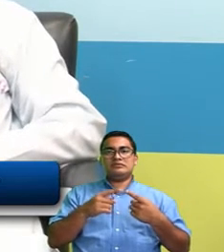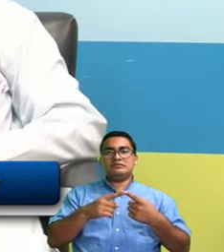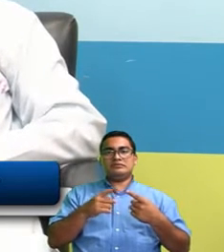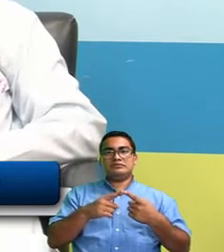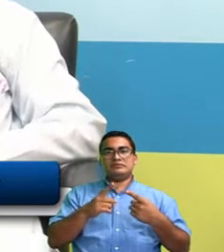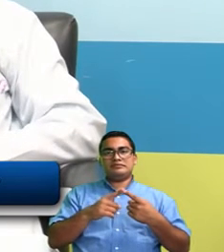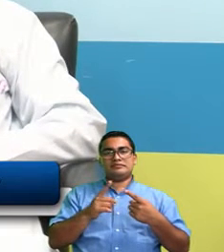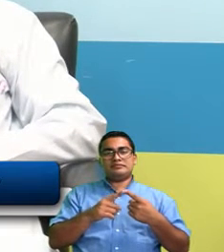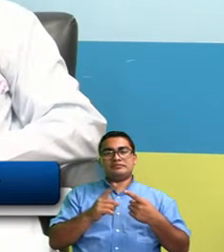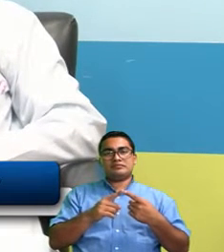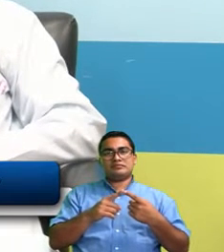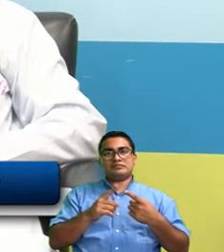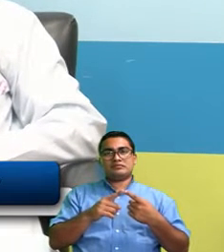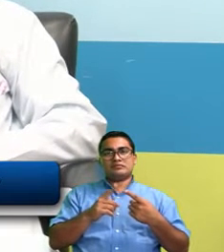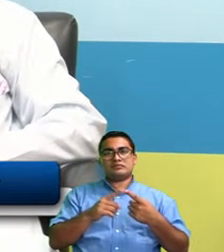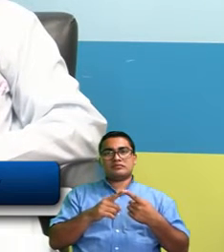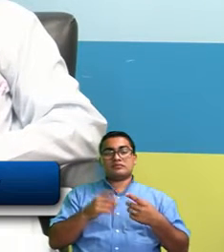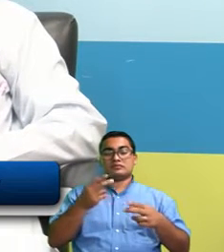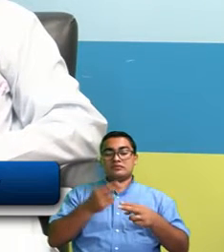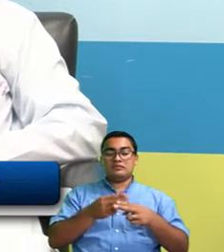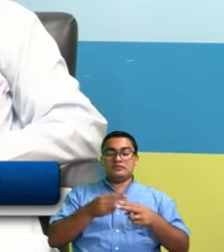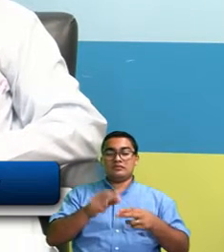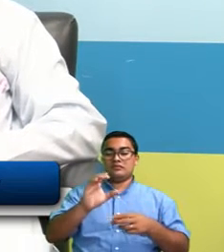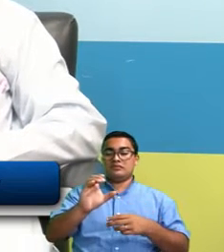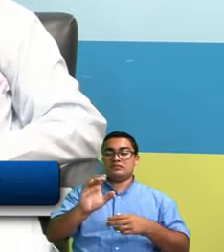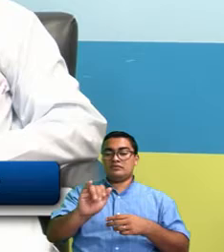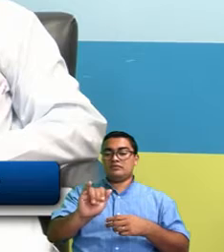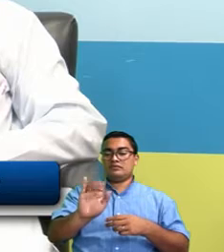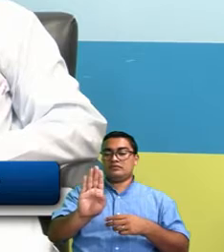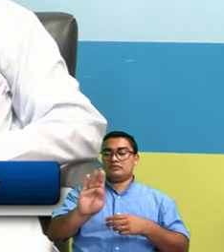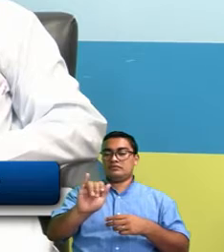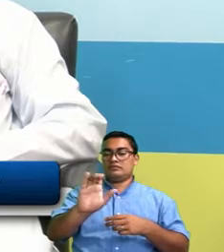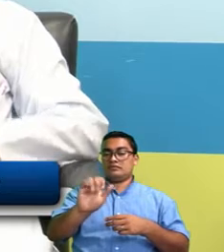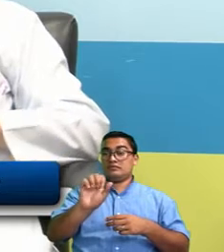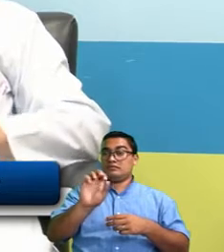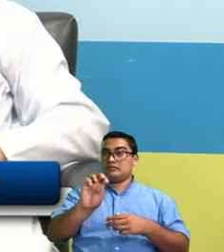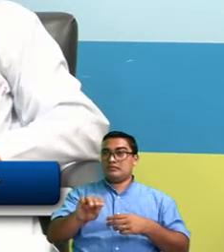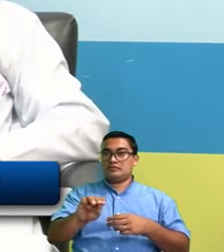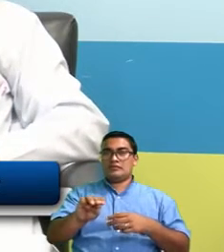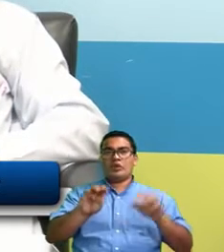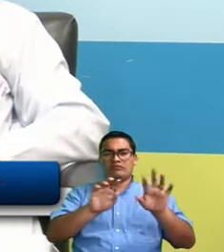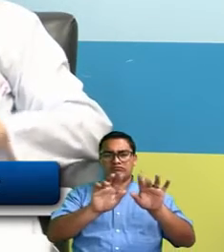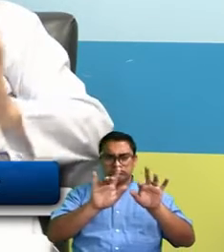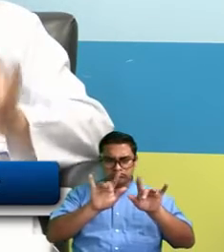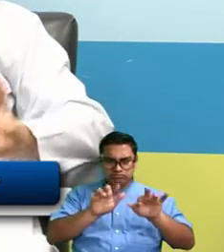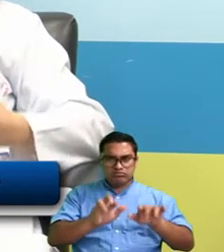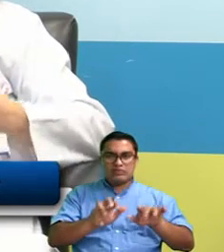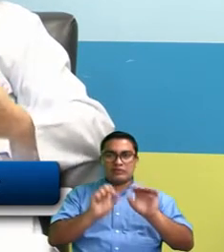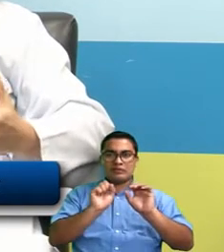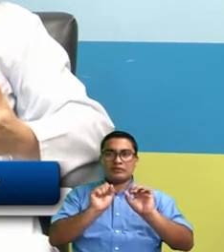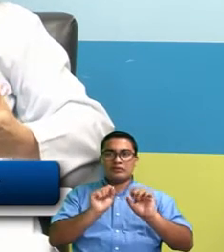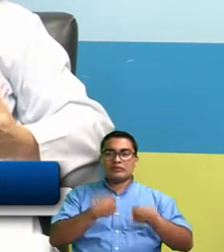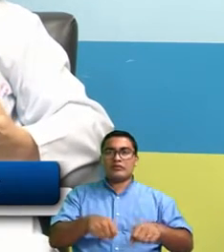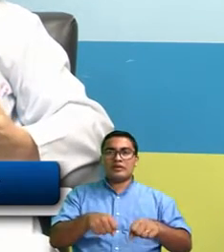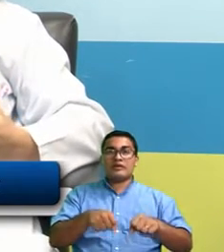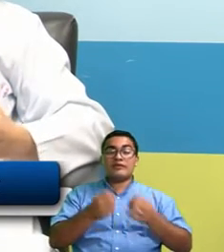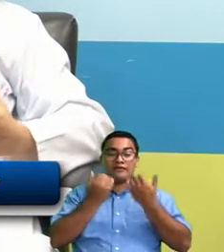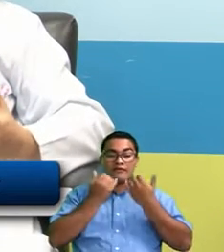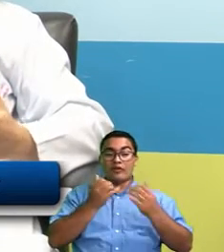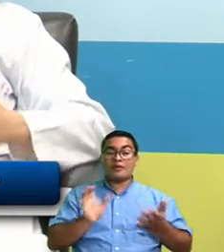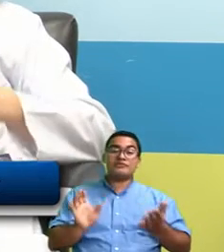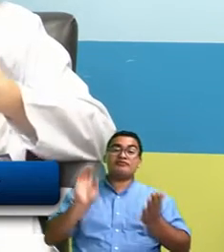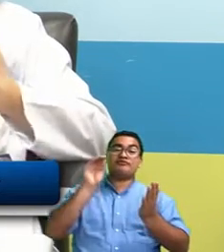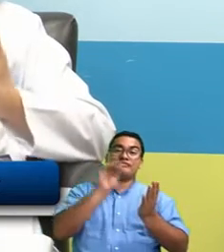hecho un sistema que se llama CIVICAM, que es un sistema computarizado donde uno puede meter la información de